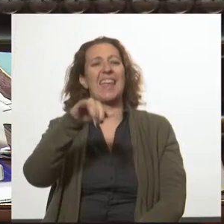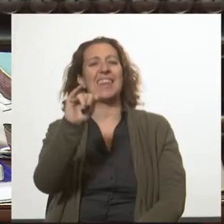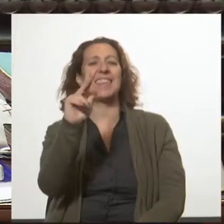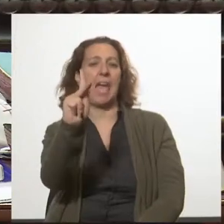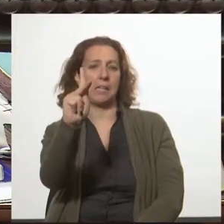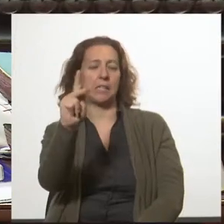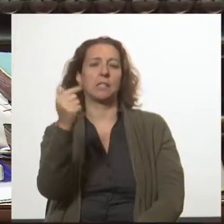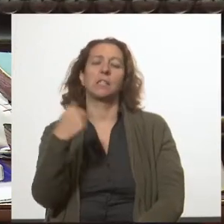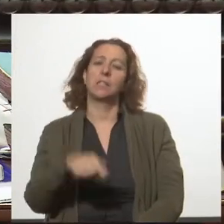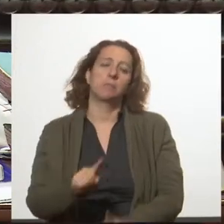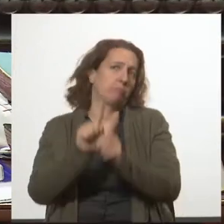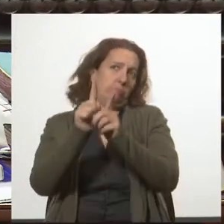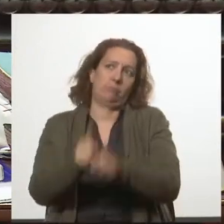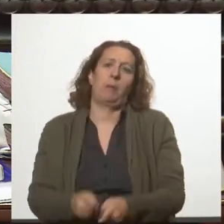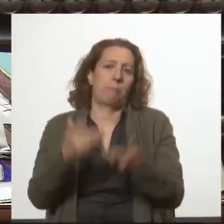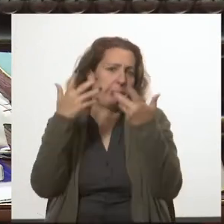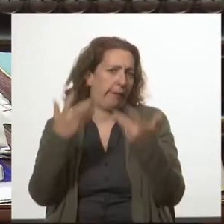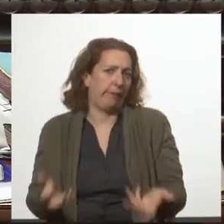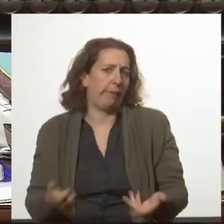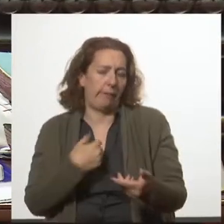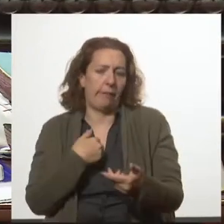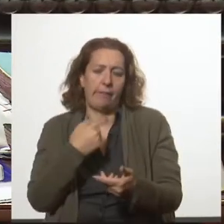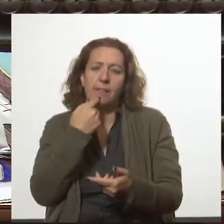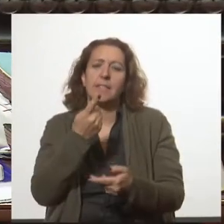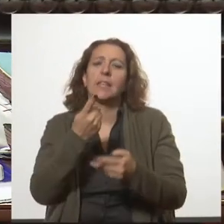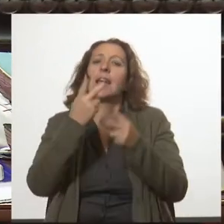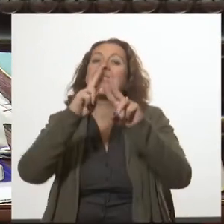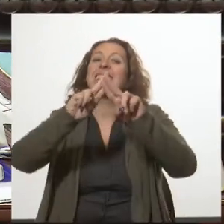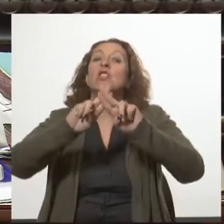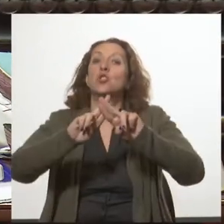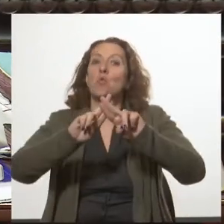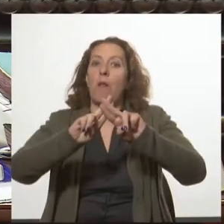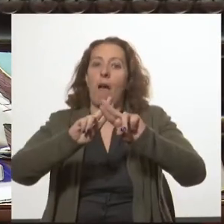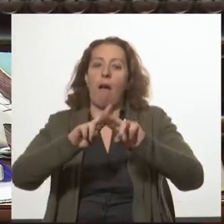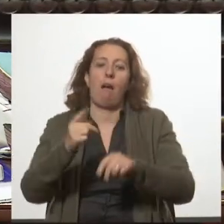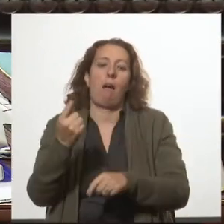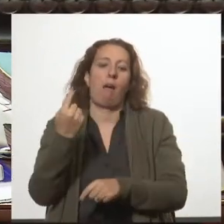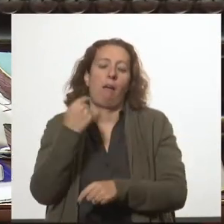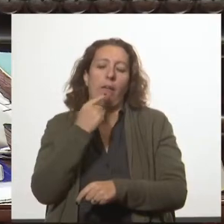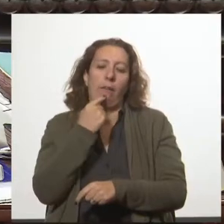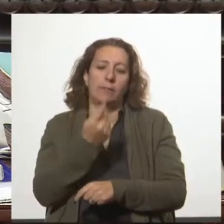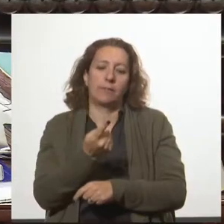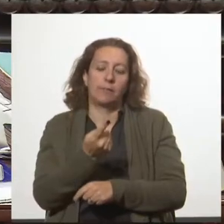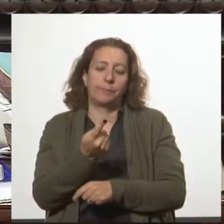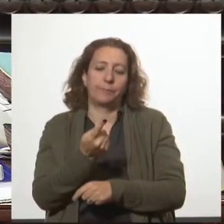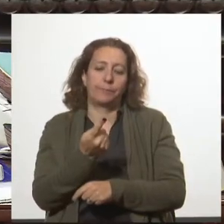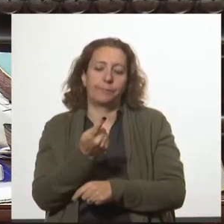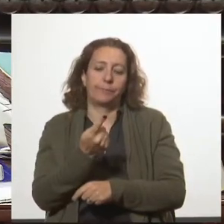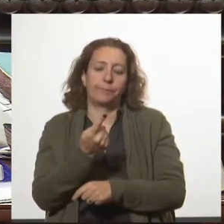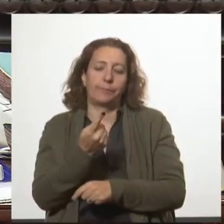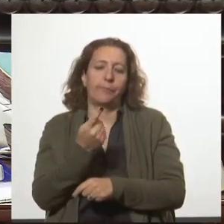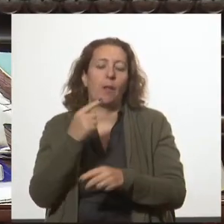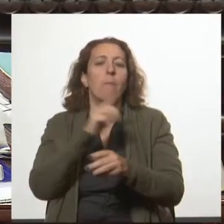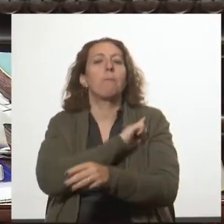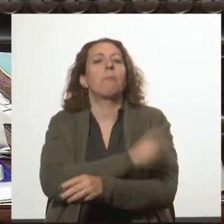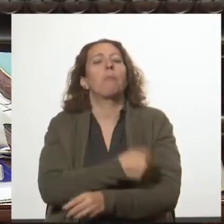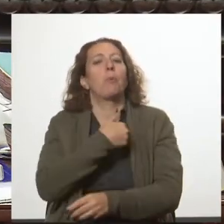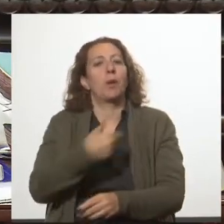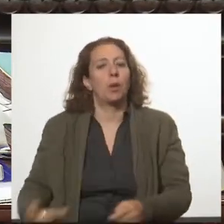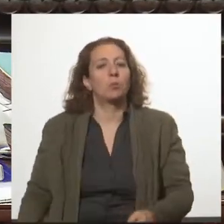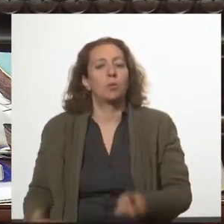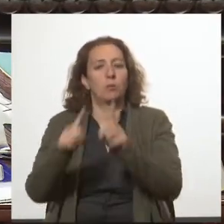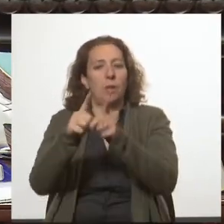lado la censura como característica del modo de relacionamiento del poder ejecutivo y el poder